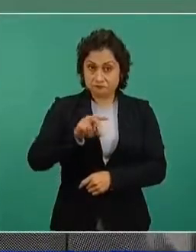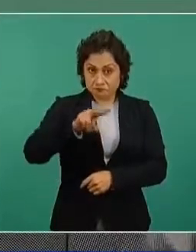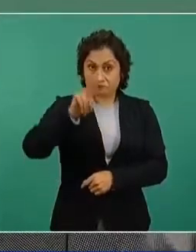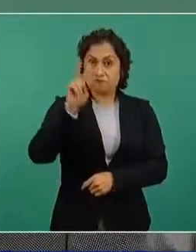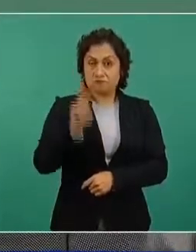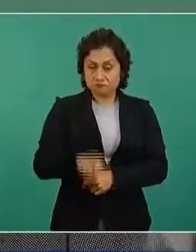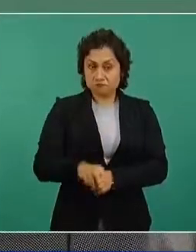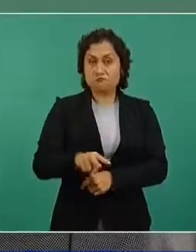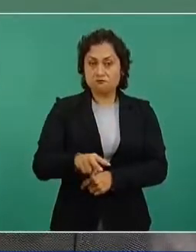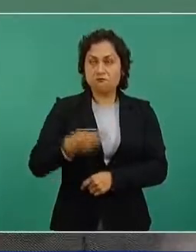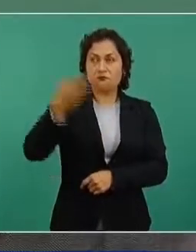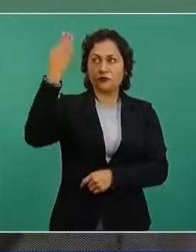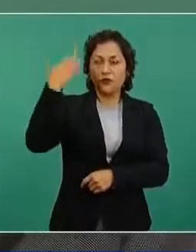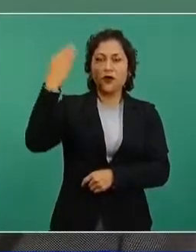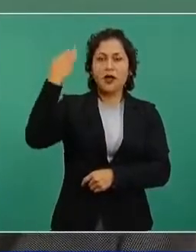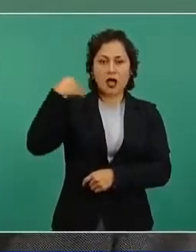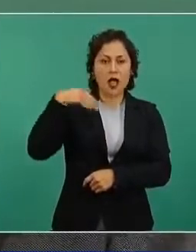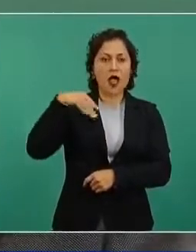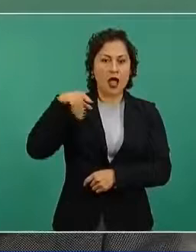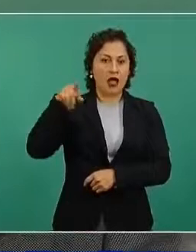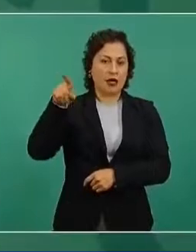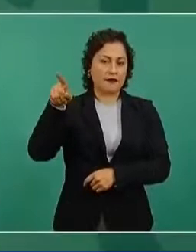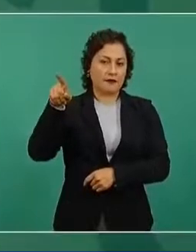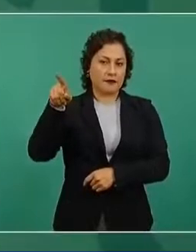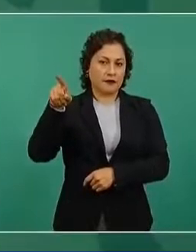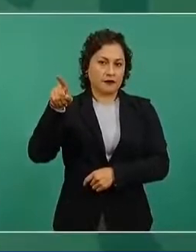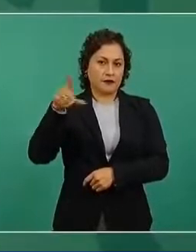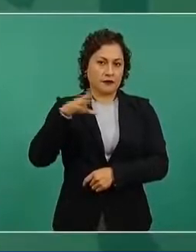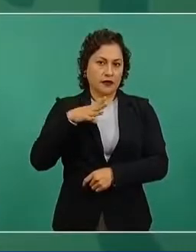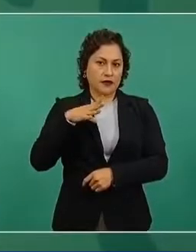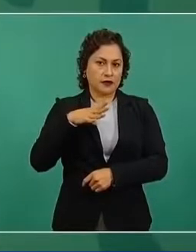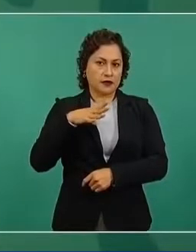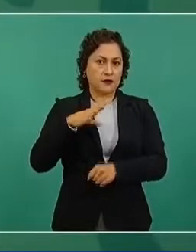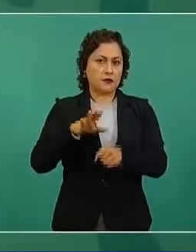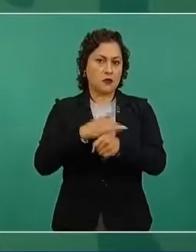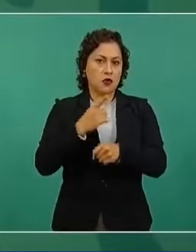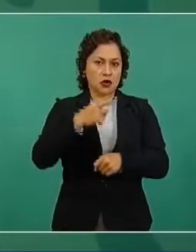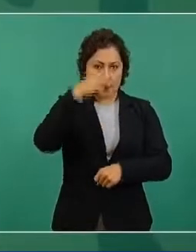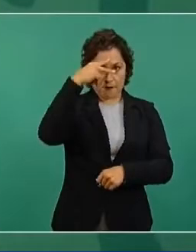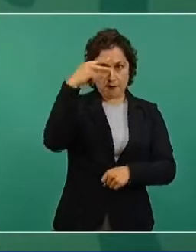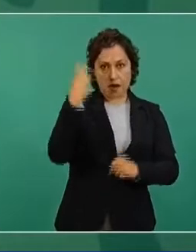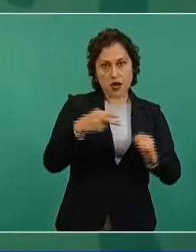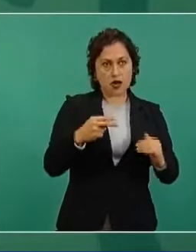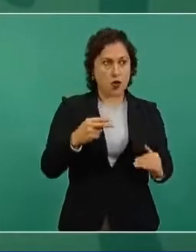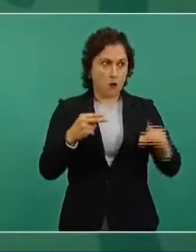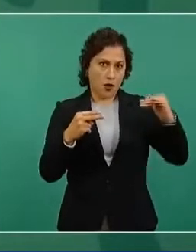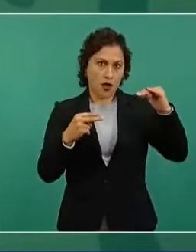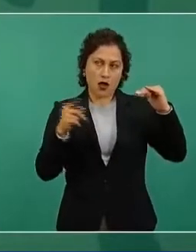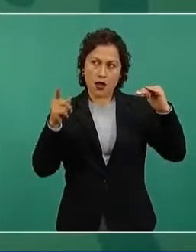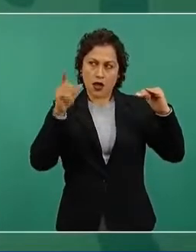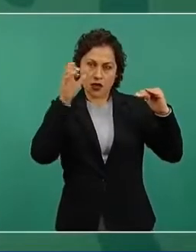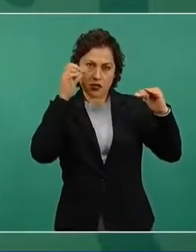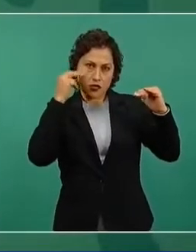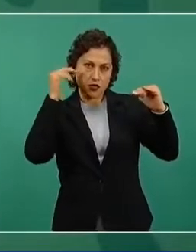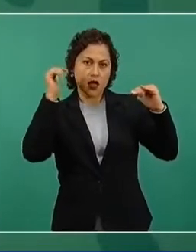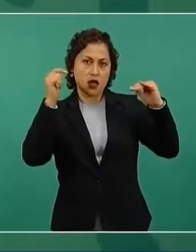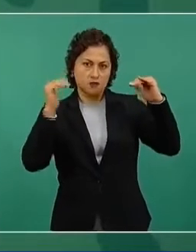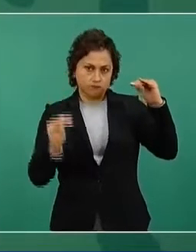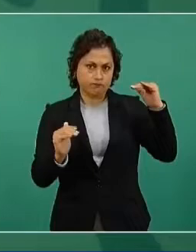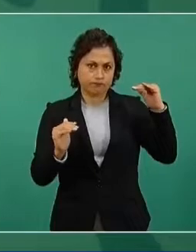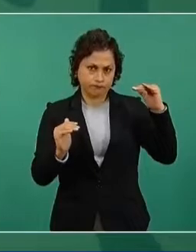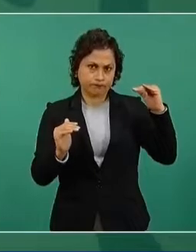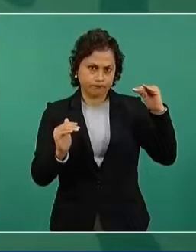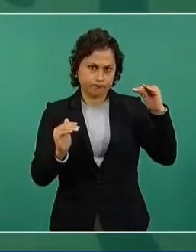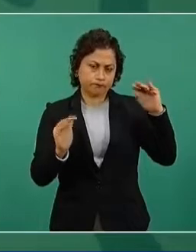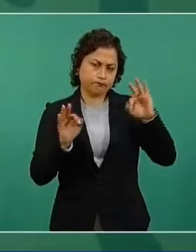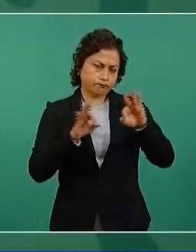en ese entonces el salario en México era más alto que el salario en China. Actualmente